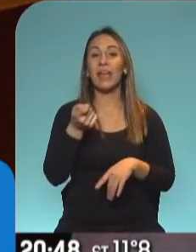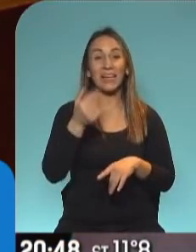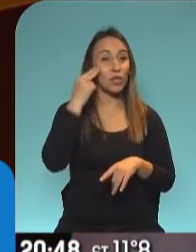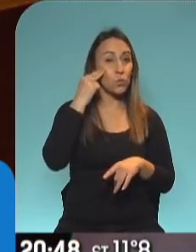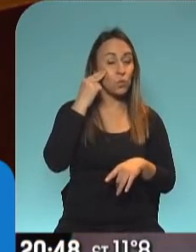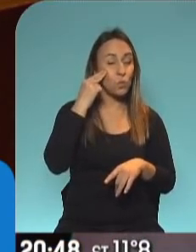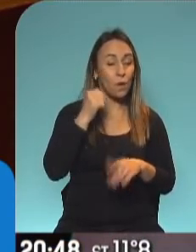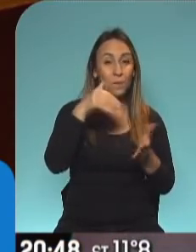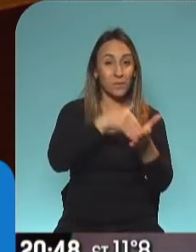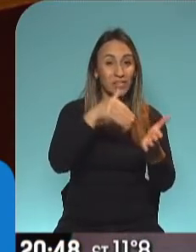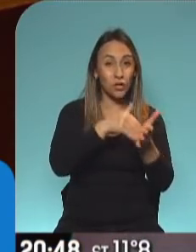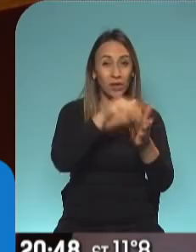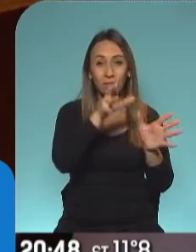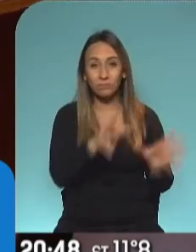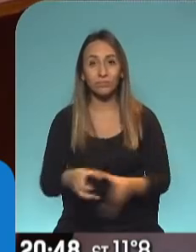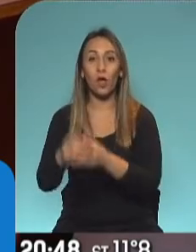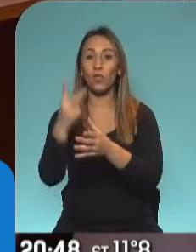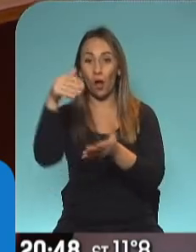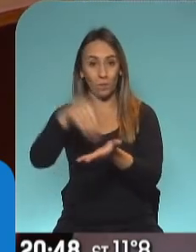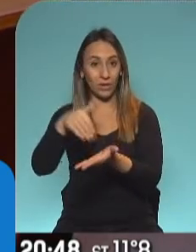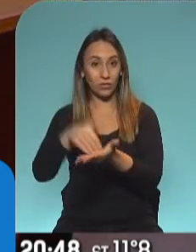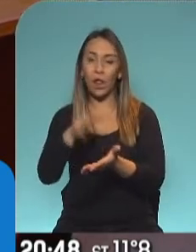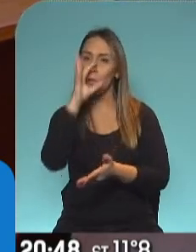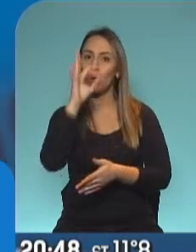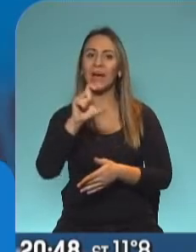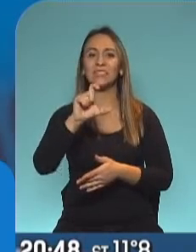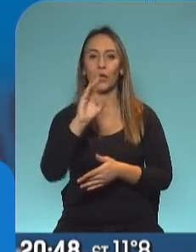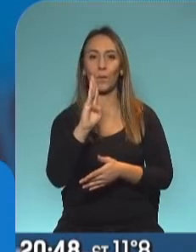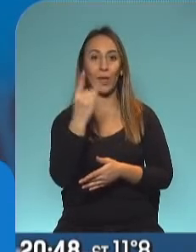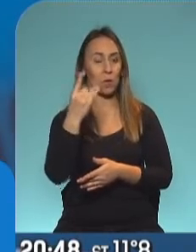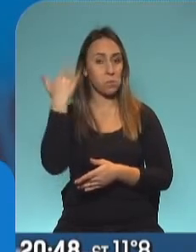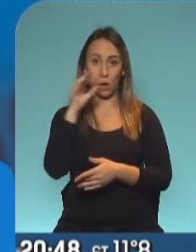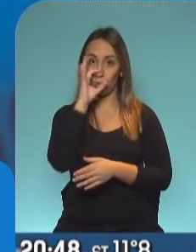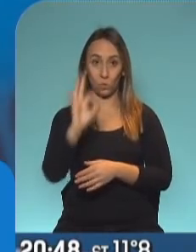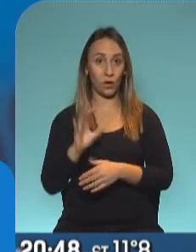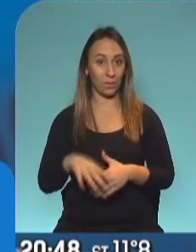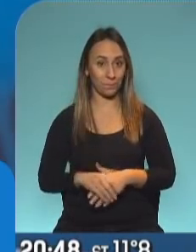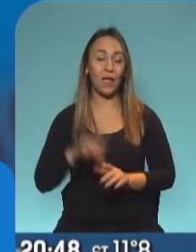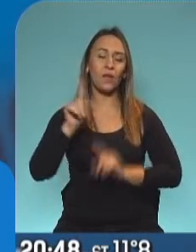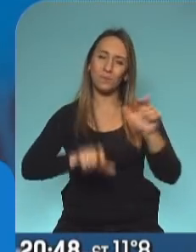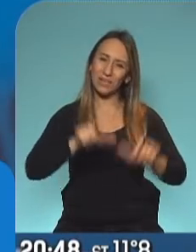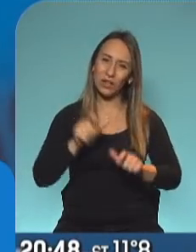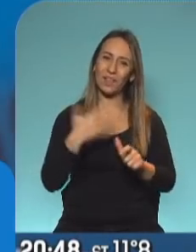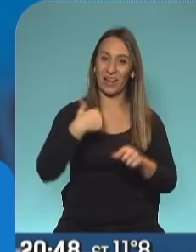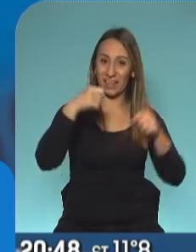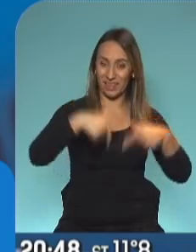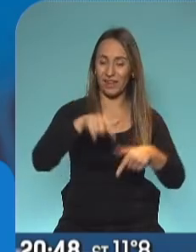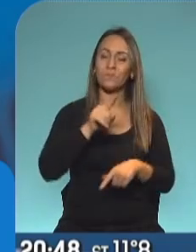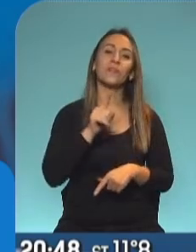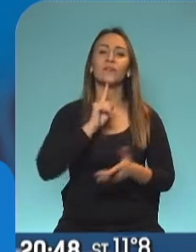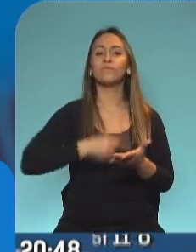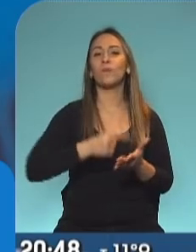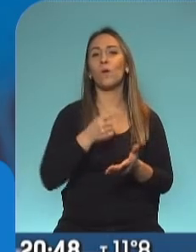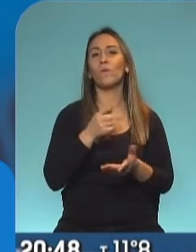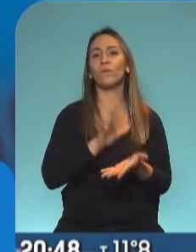2 millones de personas no habían tenido nunca una cuenta de CBU. Había argentinos y argentinas que habían elegido un medio de pago como el correo